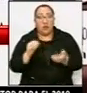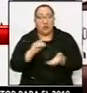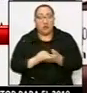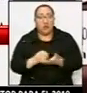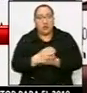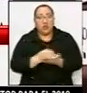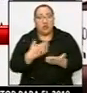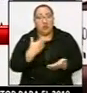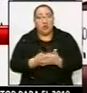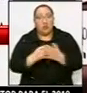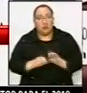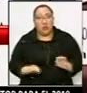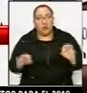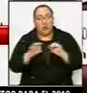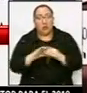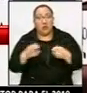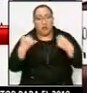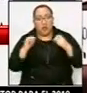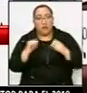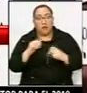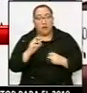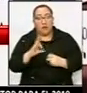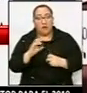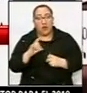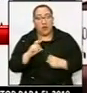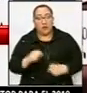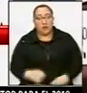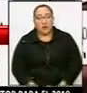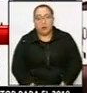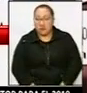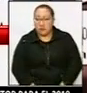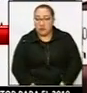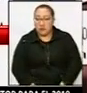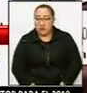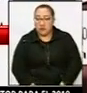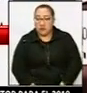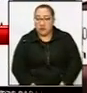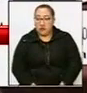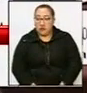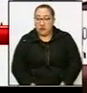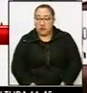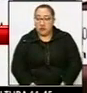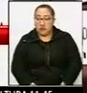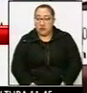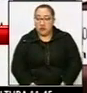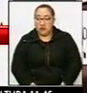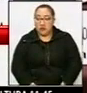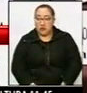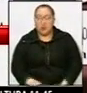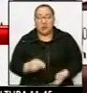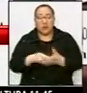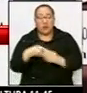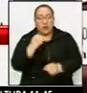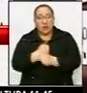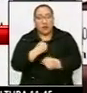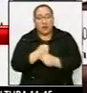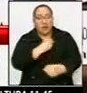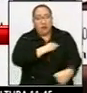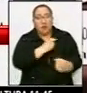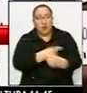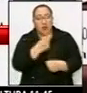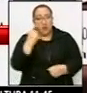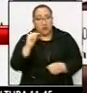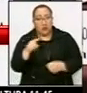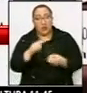centro piloto importante del ganado flavicimental doble propósito. Se está trabajando fuerte. Y por